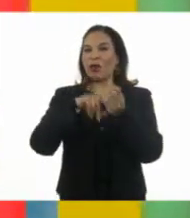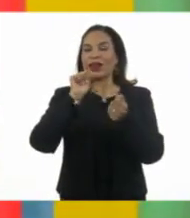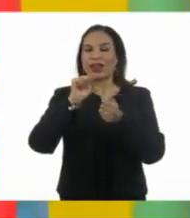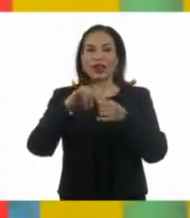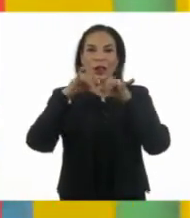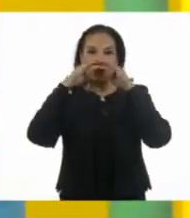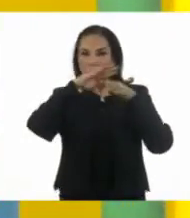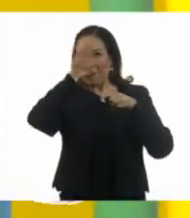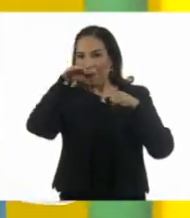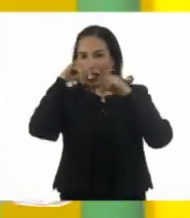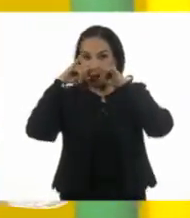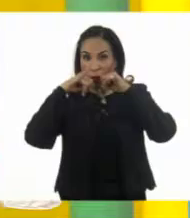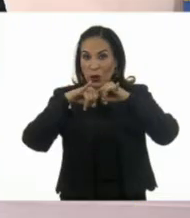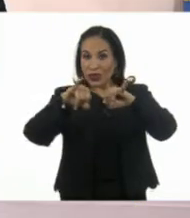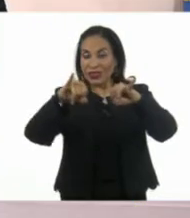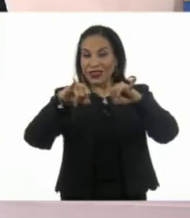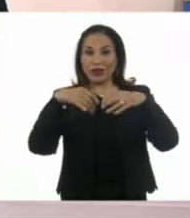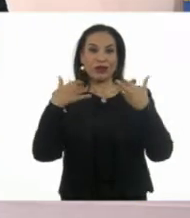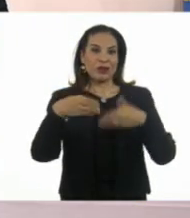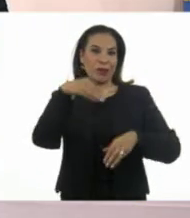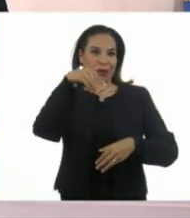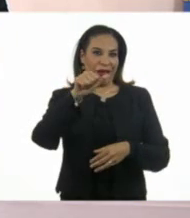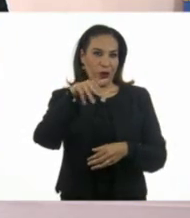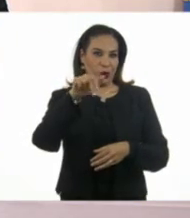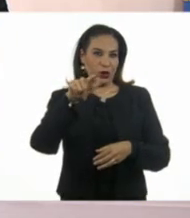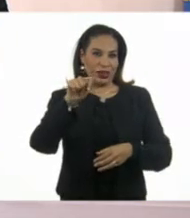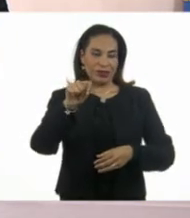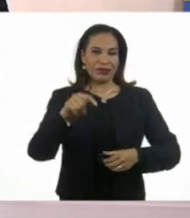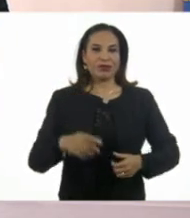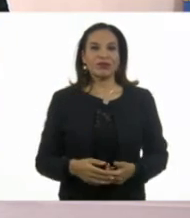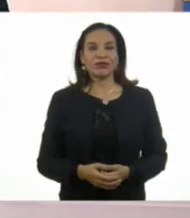el mamut, maestra. Ah, el mamut, muy bien.